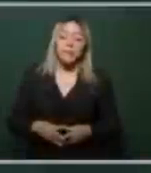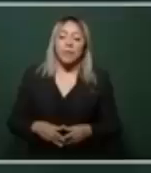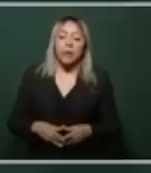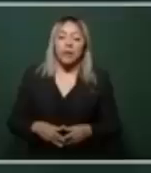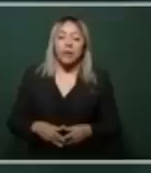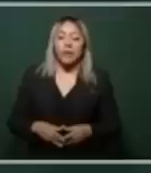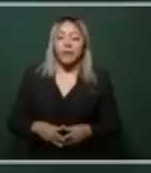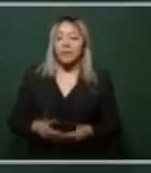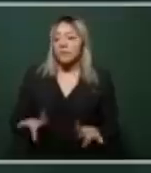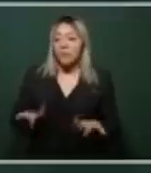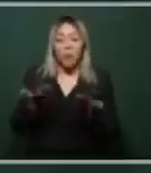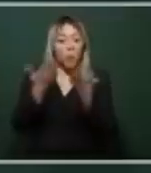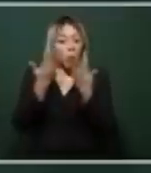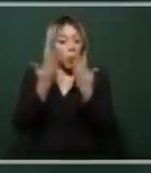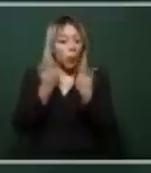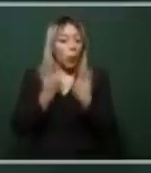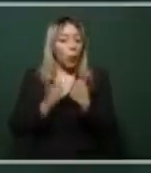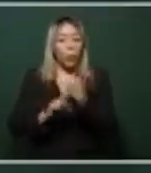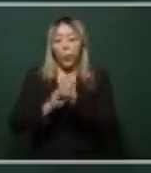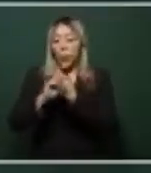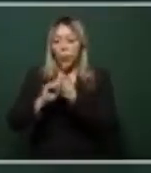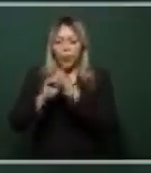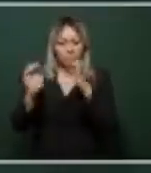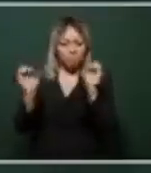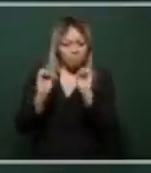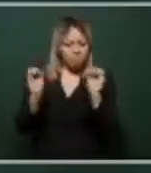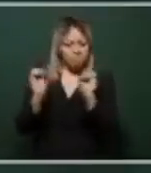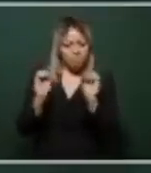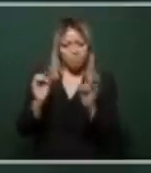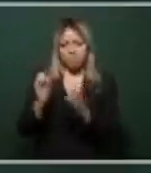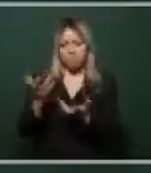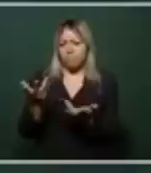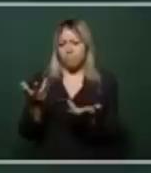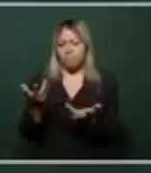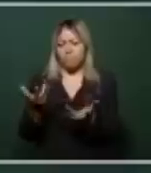No tenemos problema de